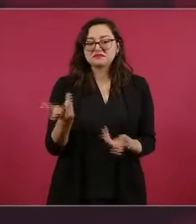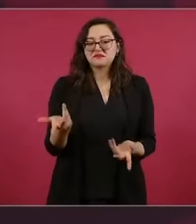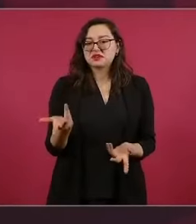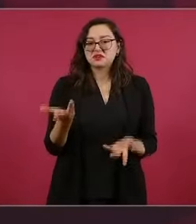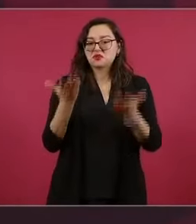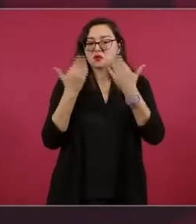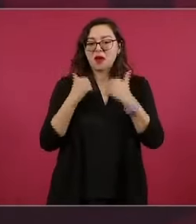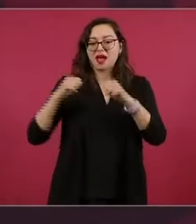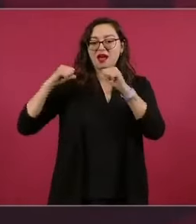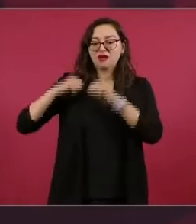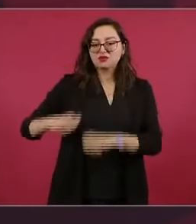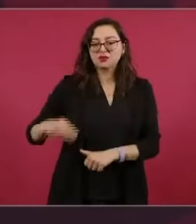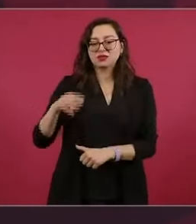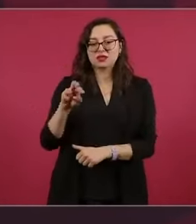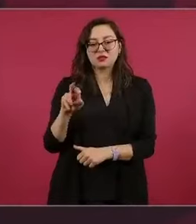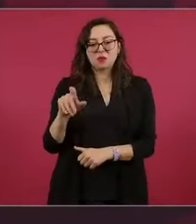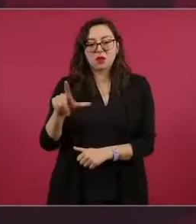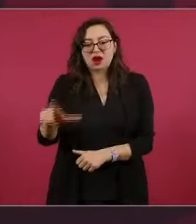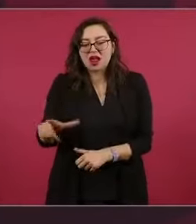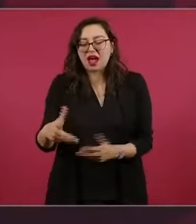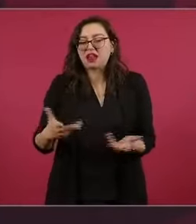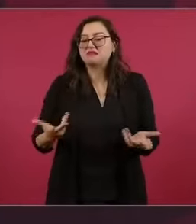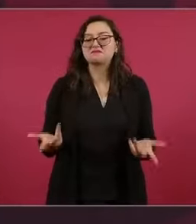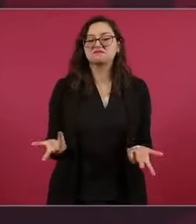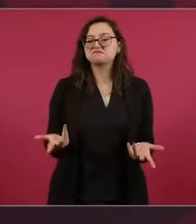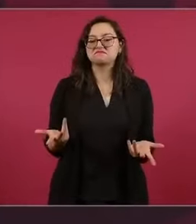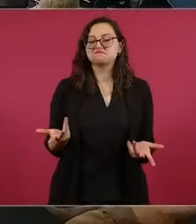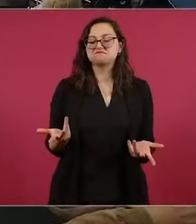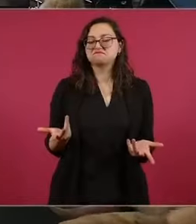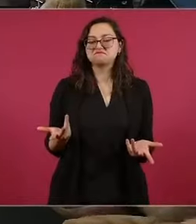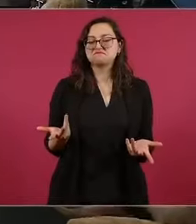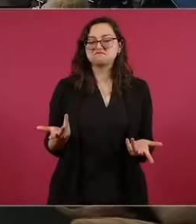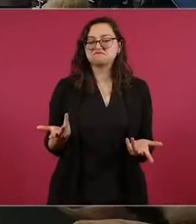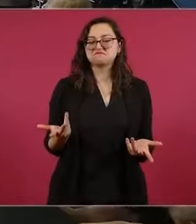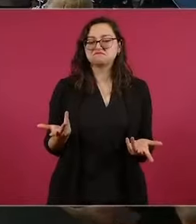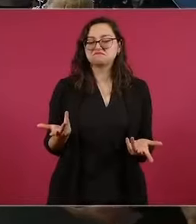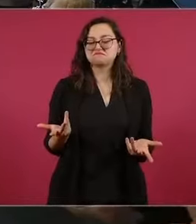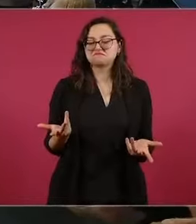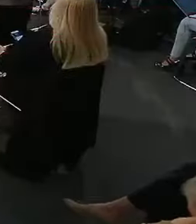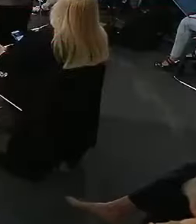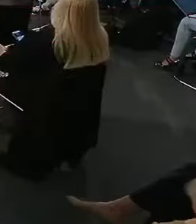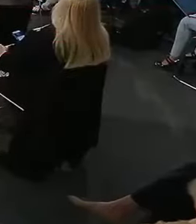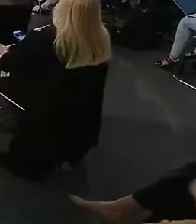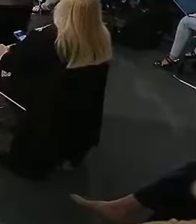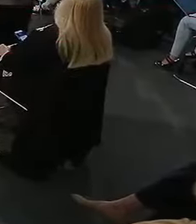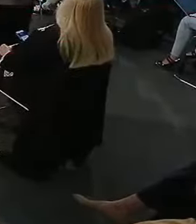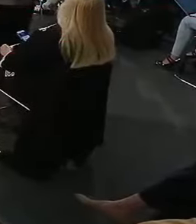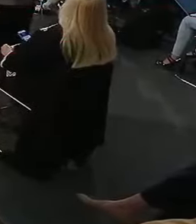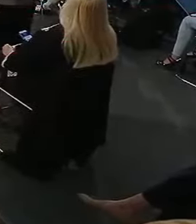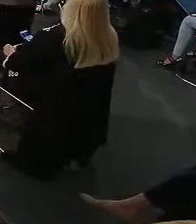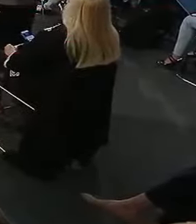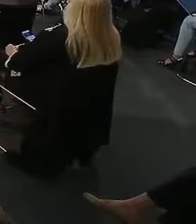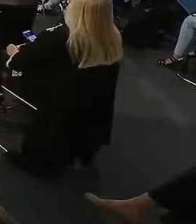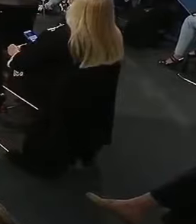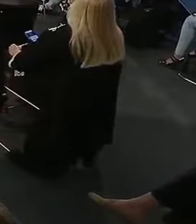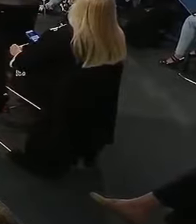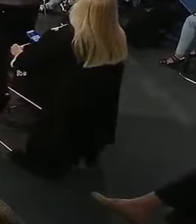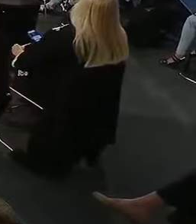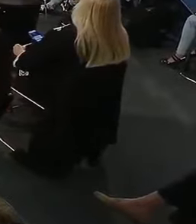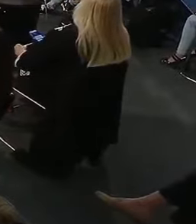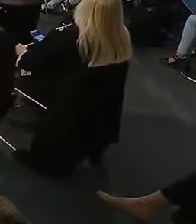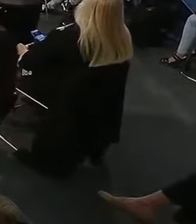autoridad moral. O sea, no le están dando, además, no le están dejando buen ejemplo a sus